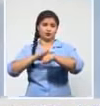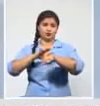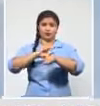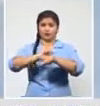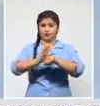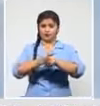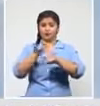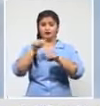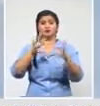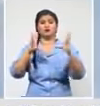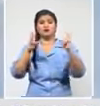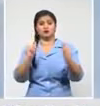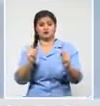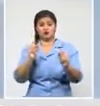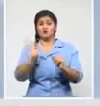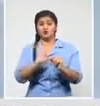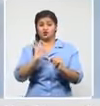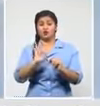de